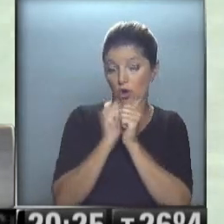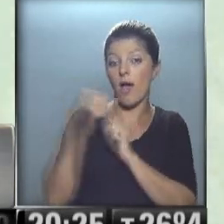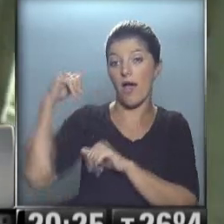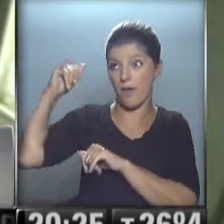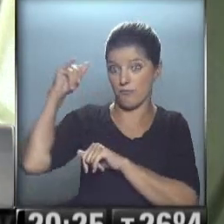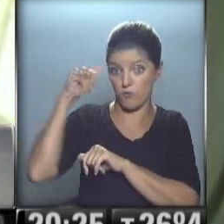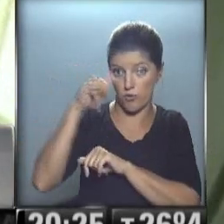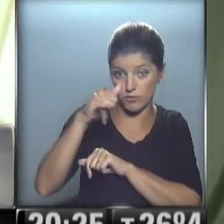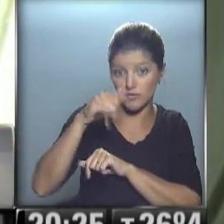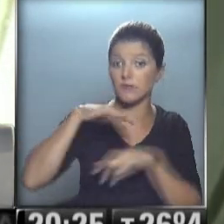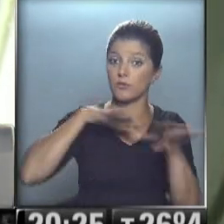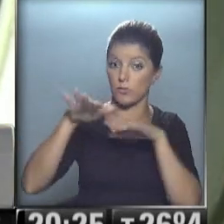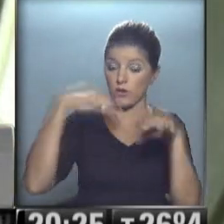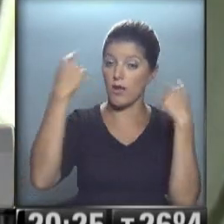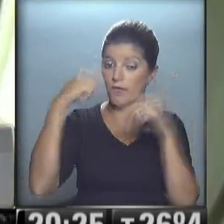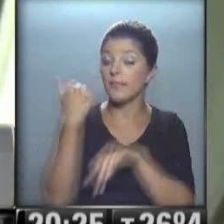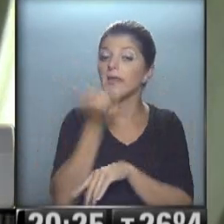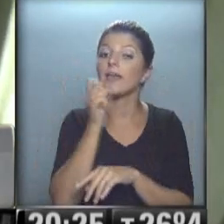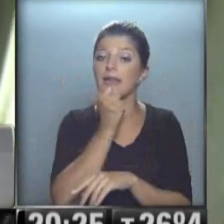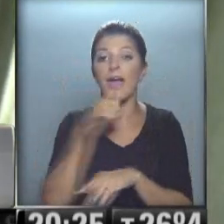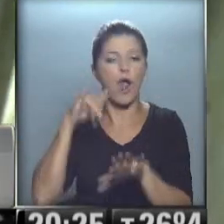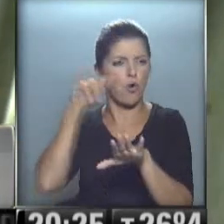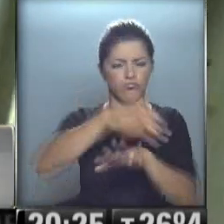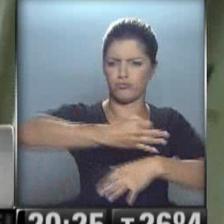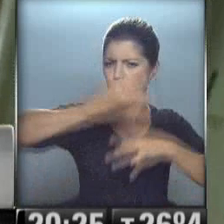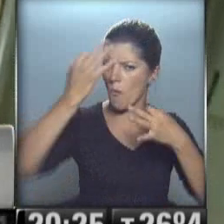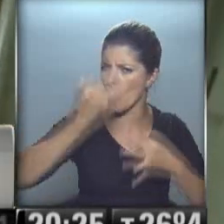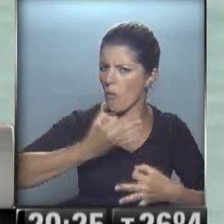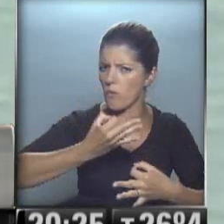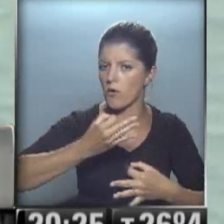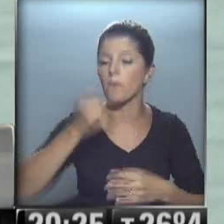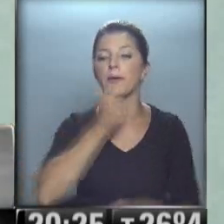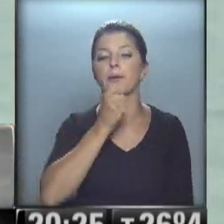en donde, aún tratándose de los aviones más seguros y fiables del mundo, como